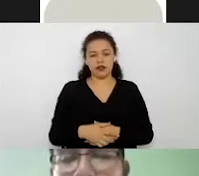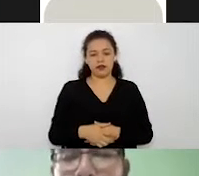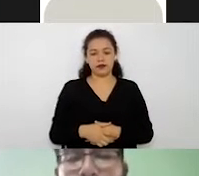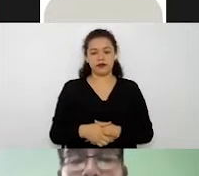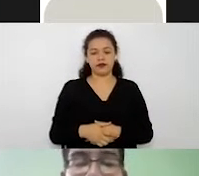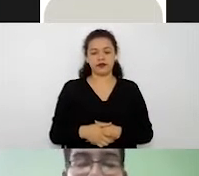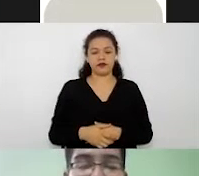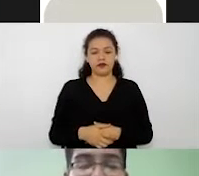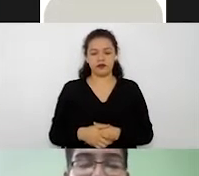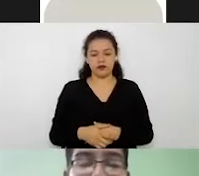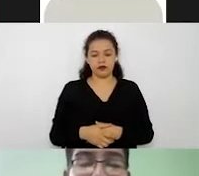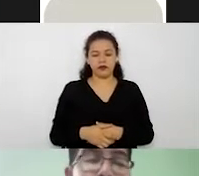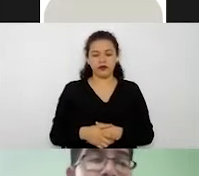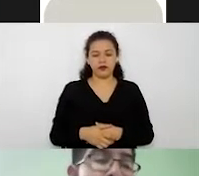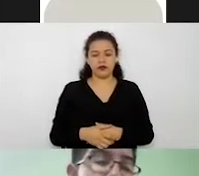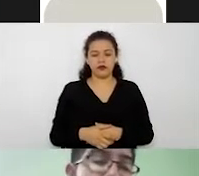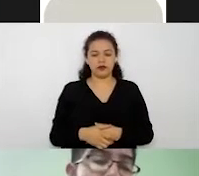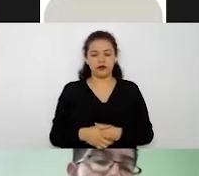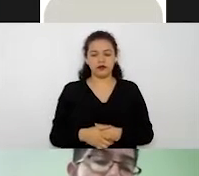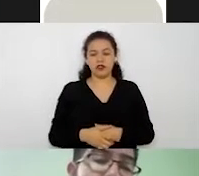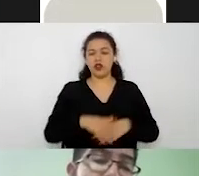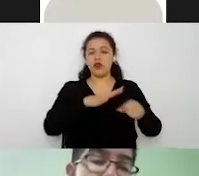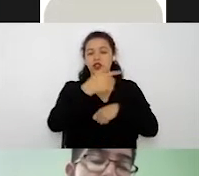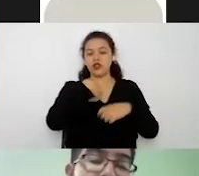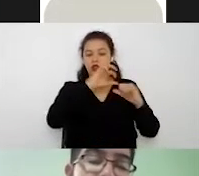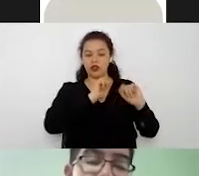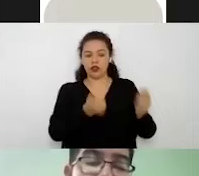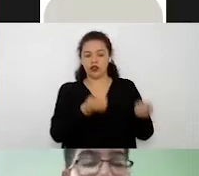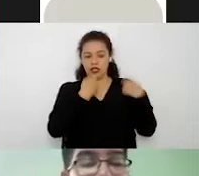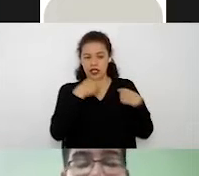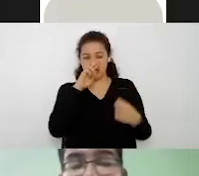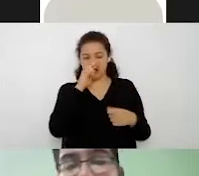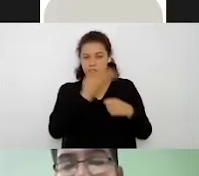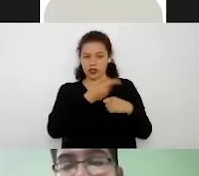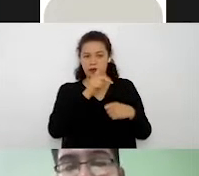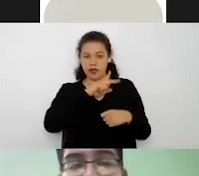qué aspectos y qué parte me compete a mí y qué parte le compete a los demás. En general,